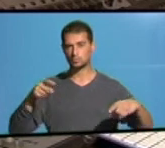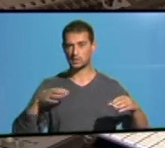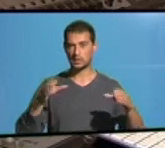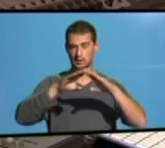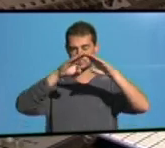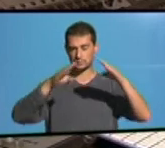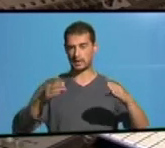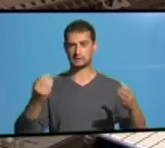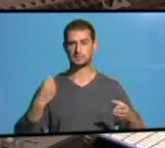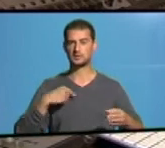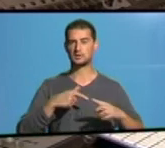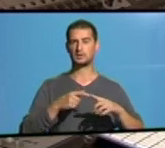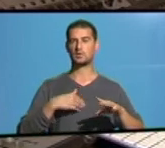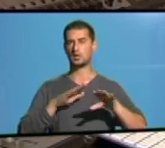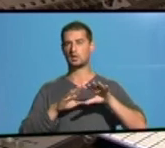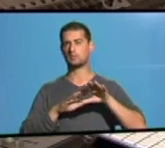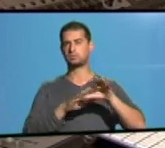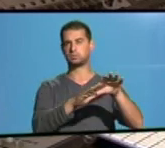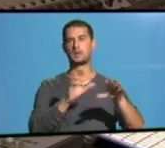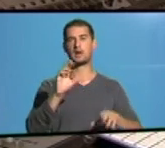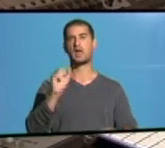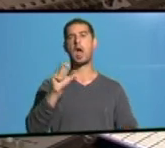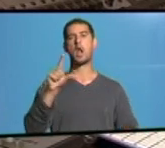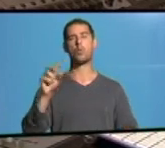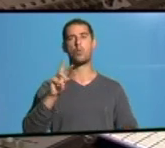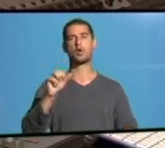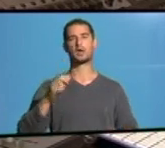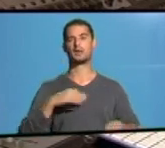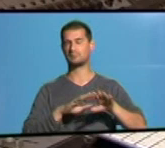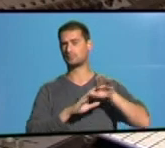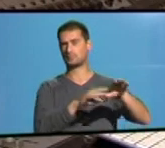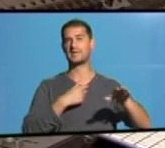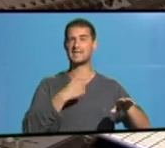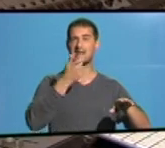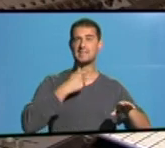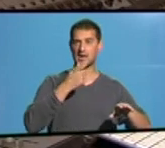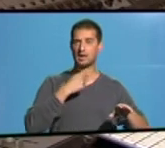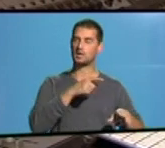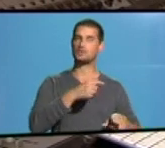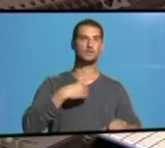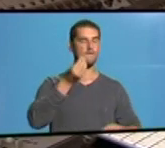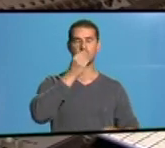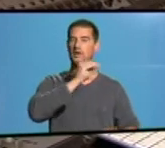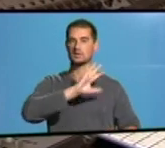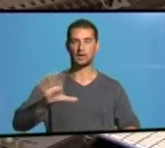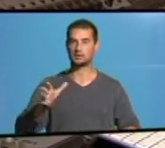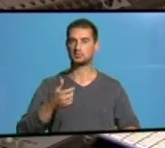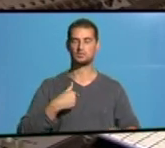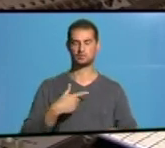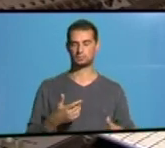eran uns estudios que se chamaban Real World, que ele tenía en medio, creo que era da campiña inglesa, e era fantástico, uns estudios en medio da